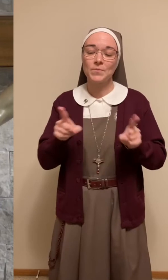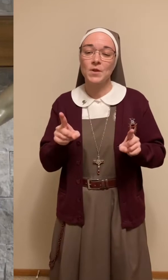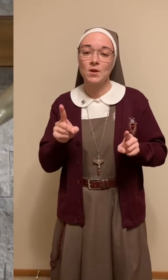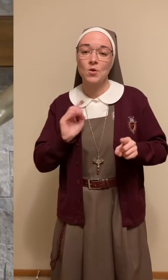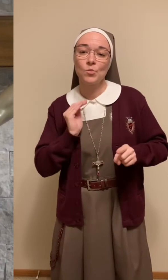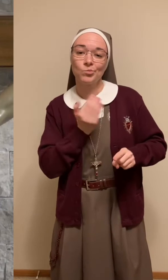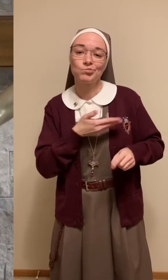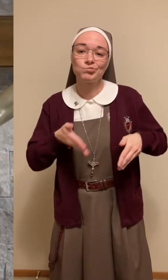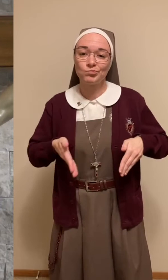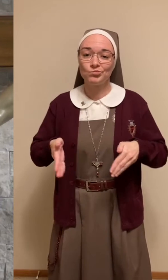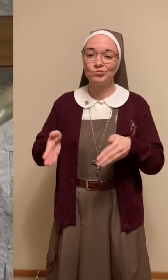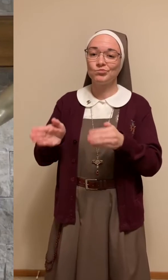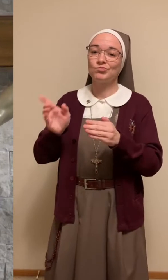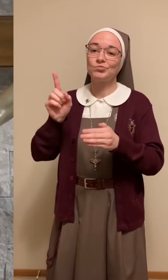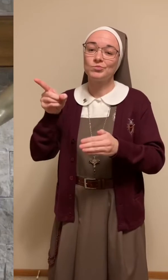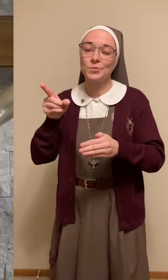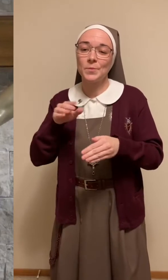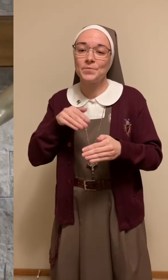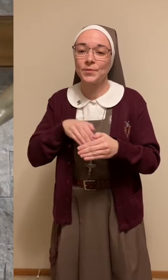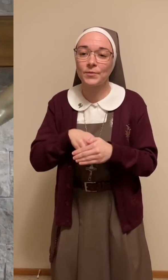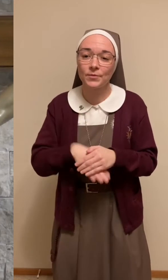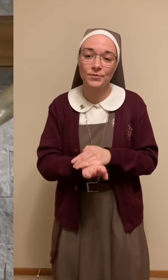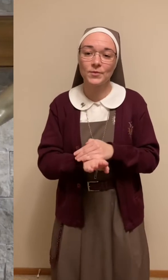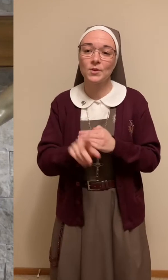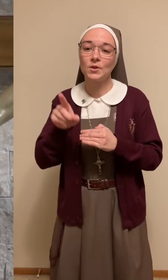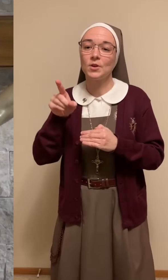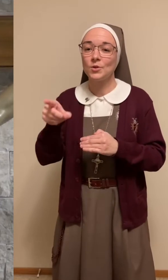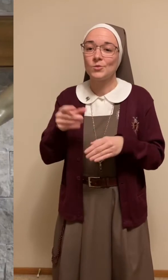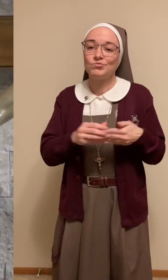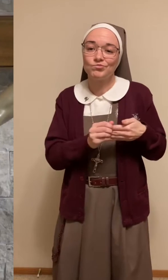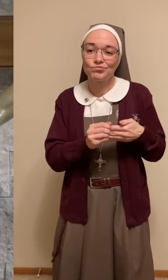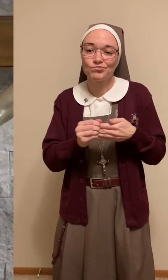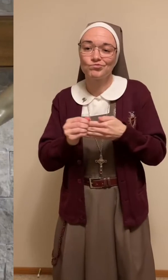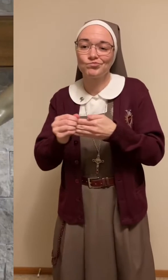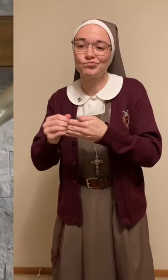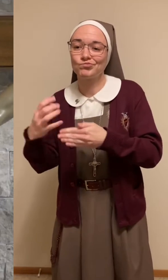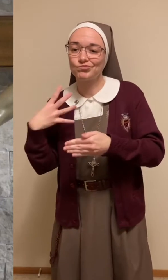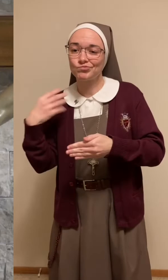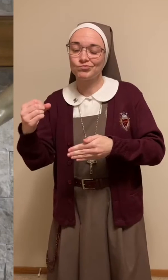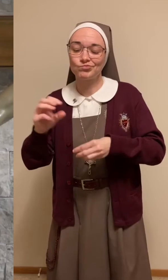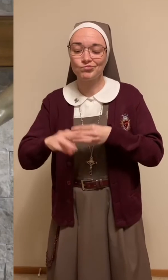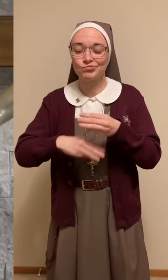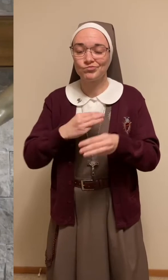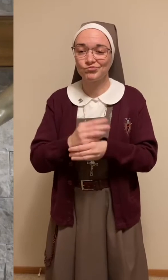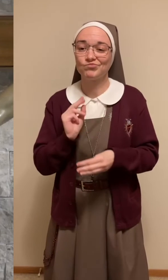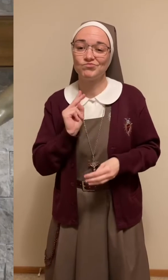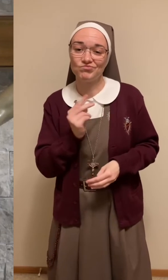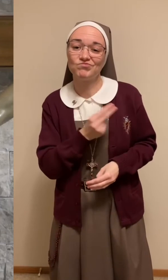sino que te dejemos entrar Para que nos saques de nuestro mundo